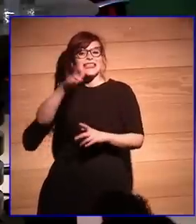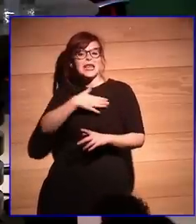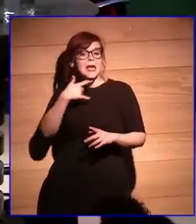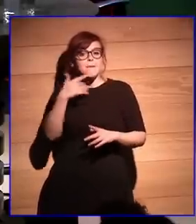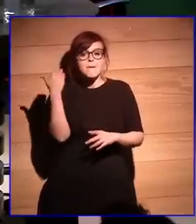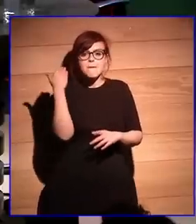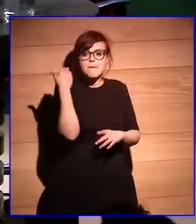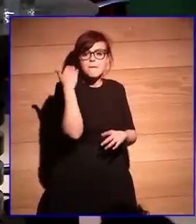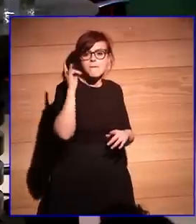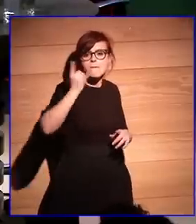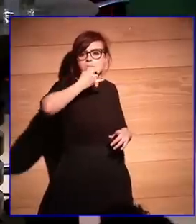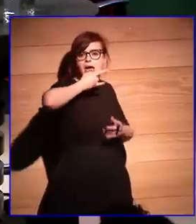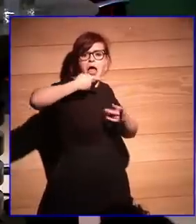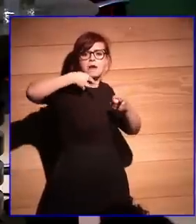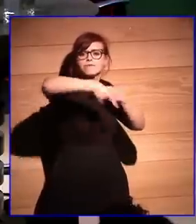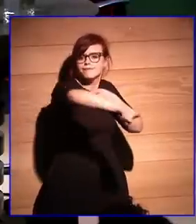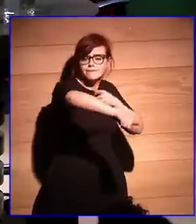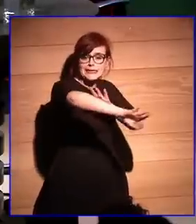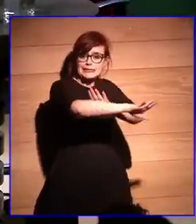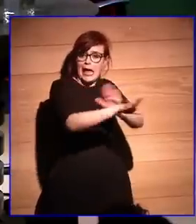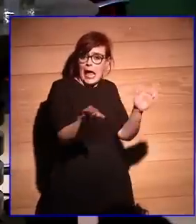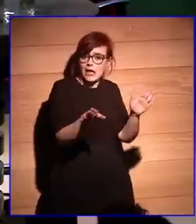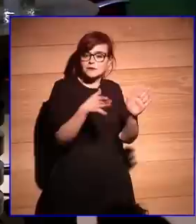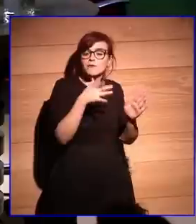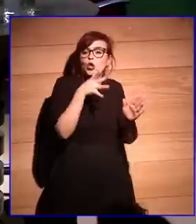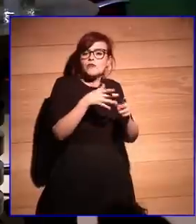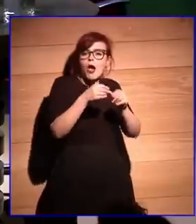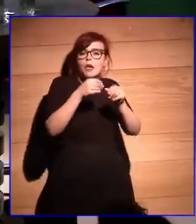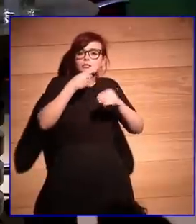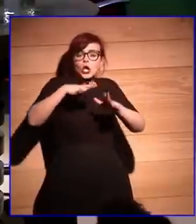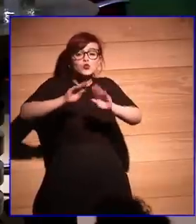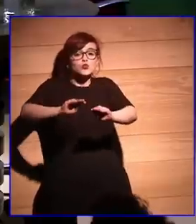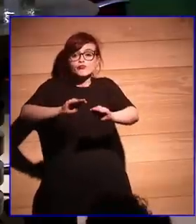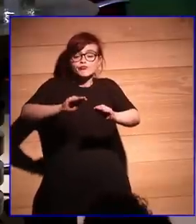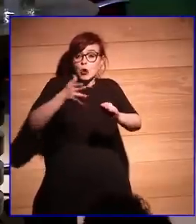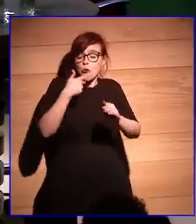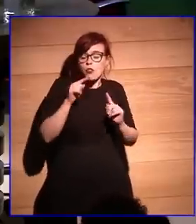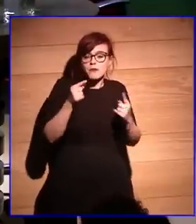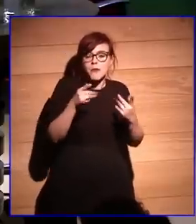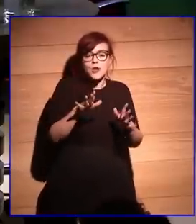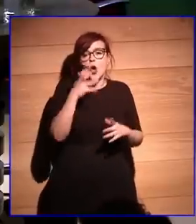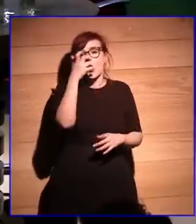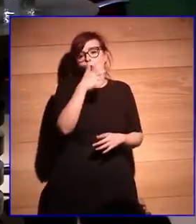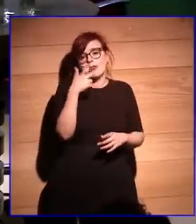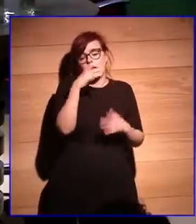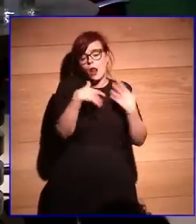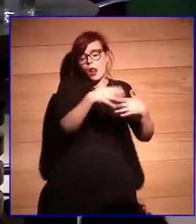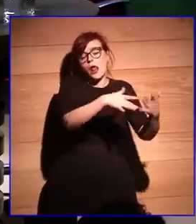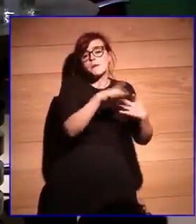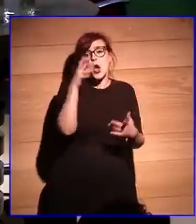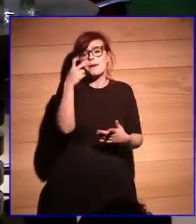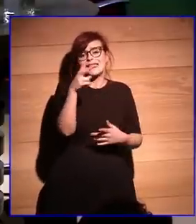mal y causar el daño. Hasta aquí bien. Sin embargo, es muy curioso porque hay un cuento, me voy a saltar 20 siglos.